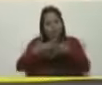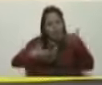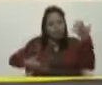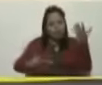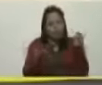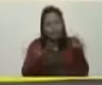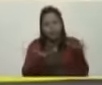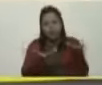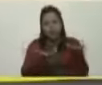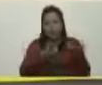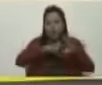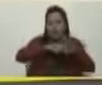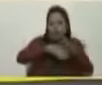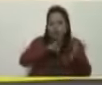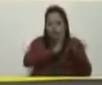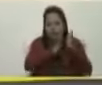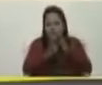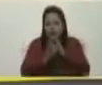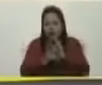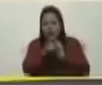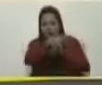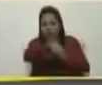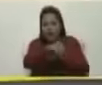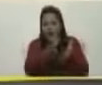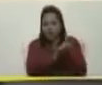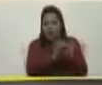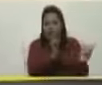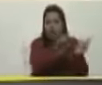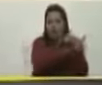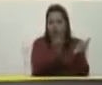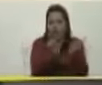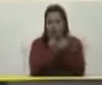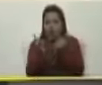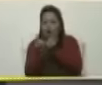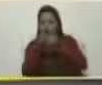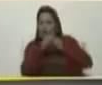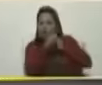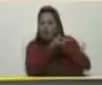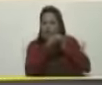presidente, los demás amigos han sido un poco más